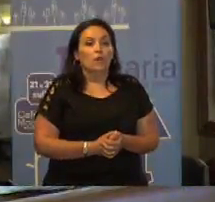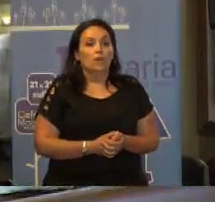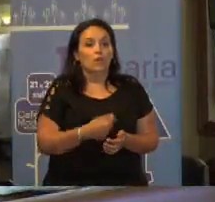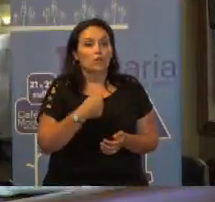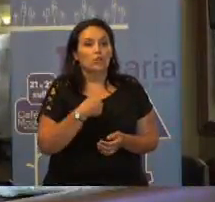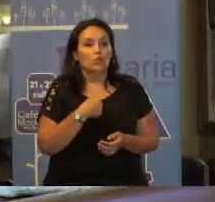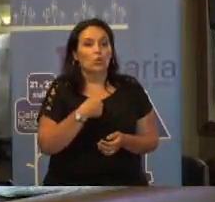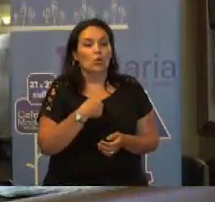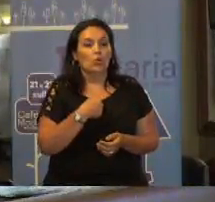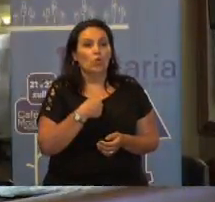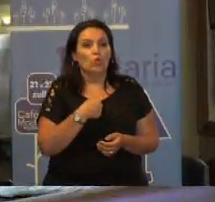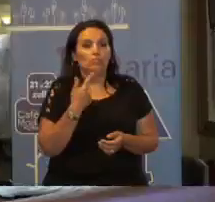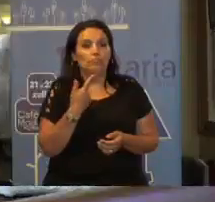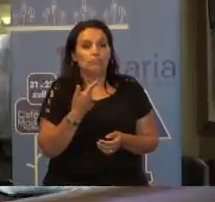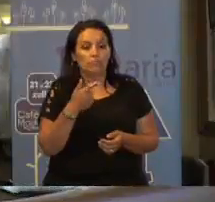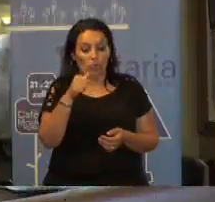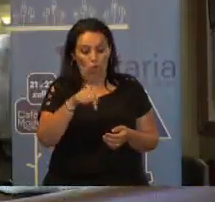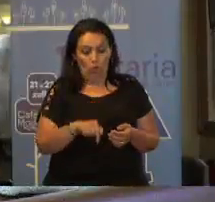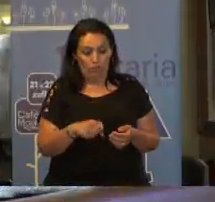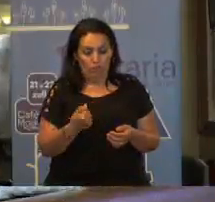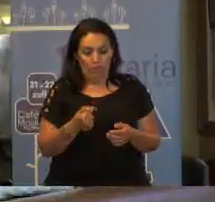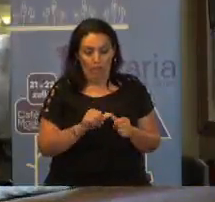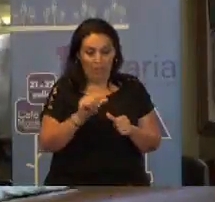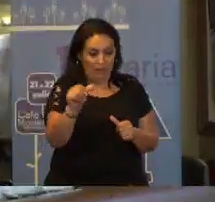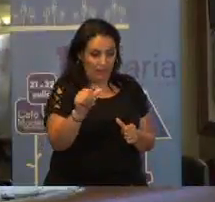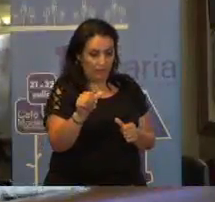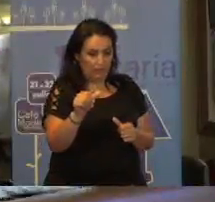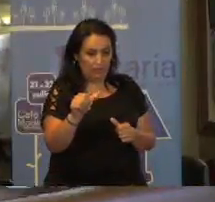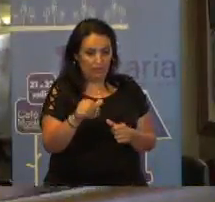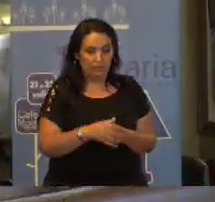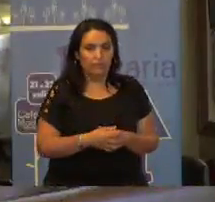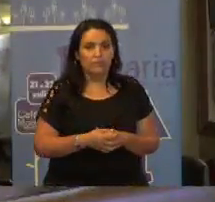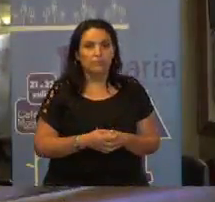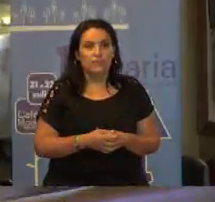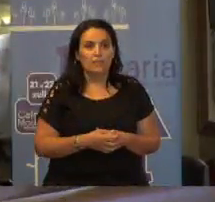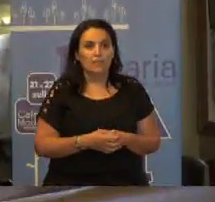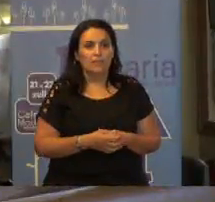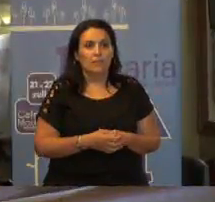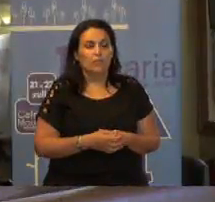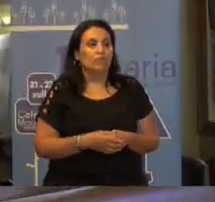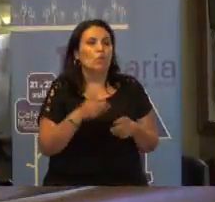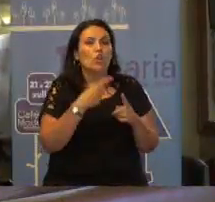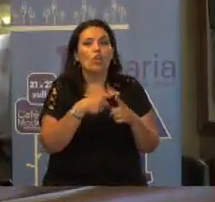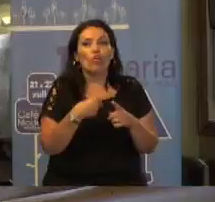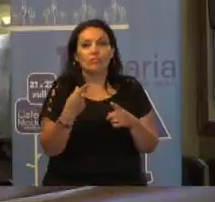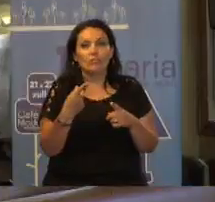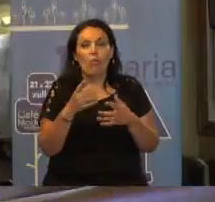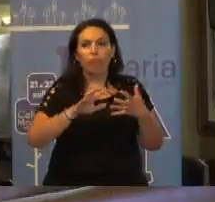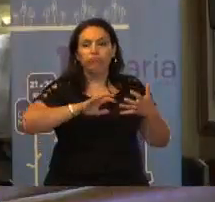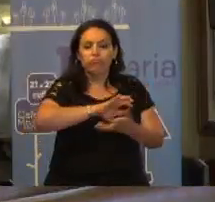creo que do día de hoxe, a partir de hoxe, hai moito ruído alrededor de En